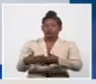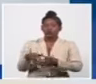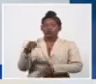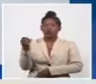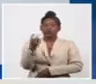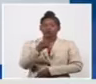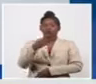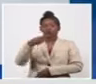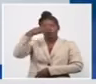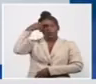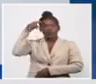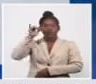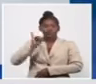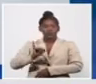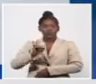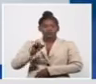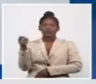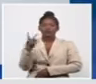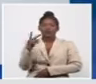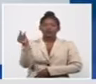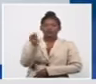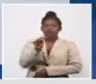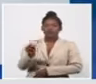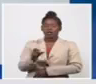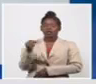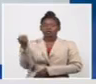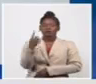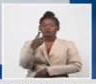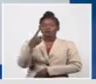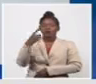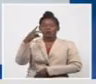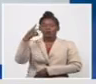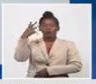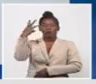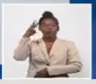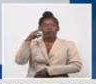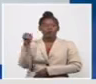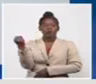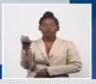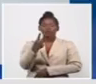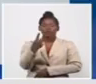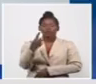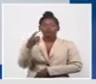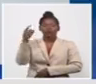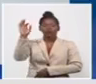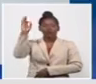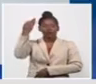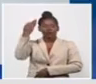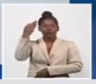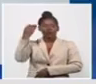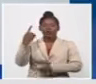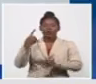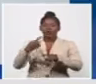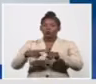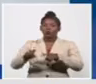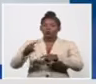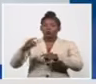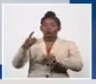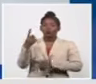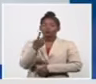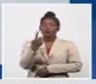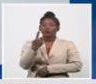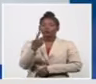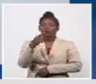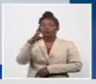Italia, y 1 de México, 1 de Francia y 1 de República Dominicana.